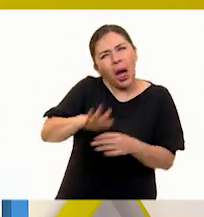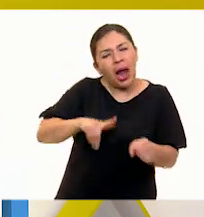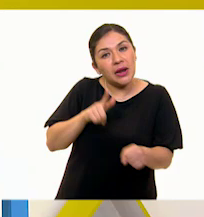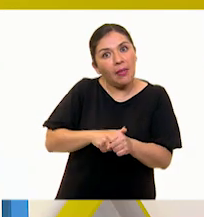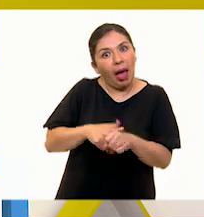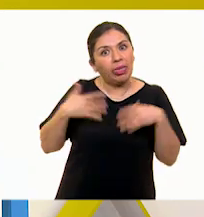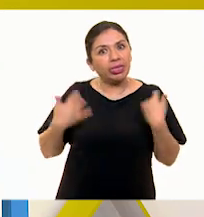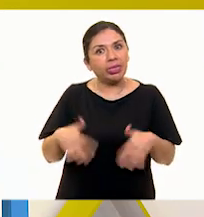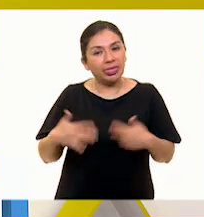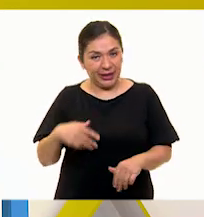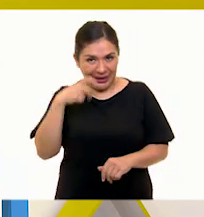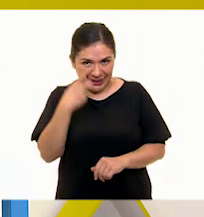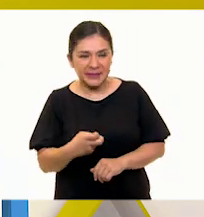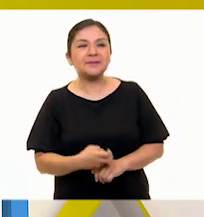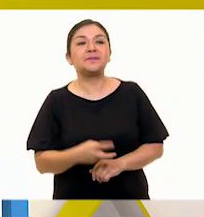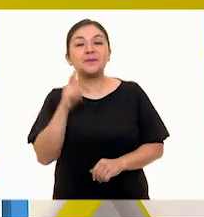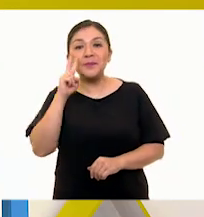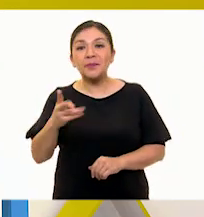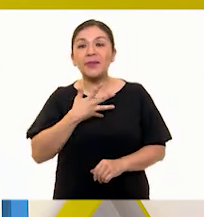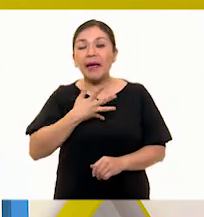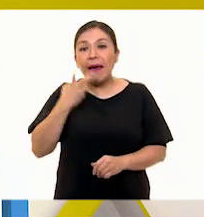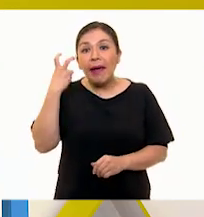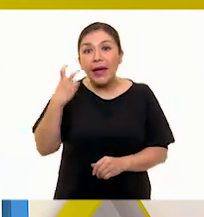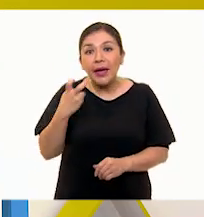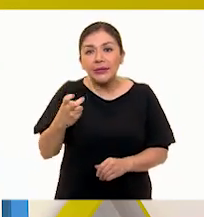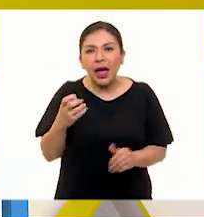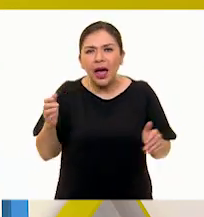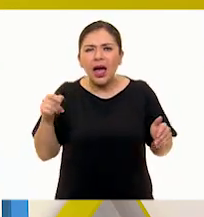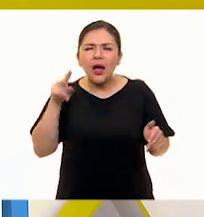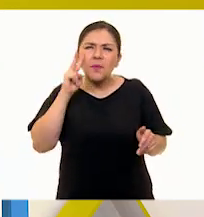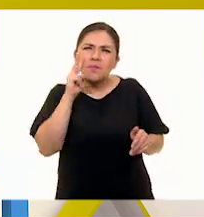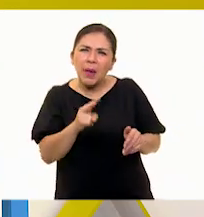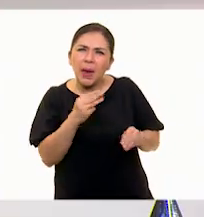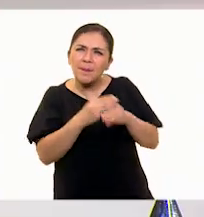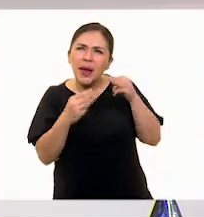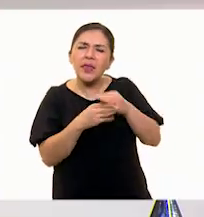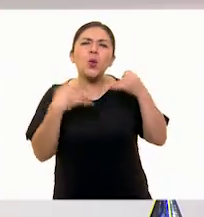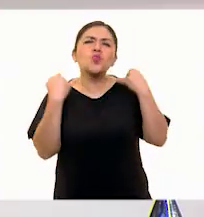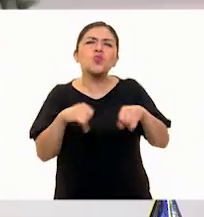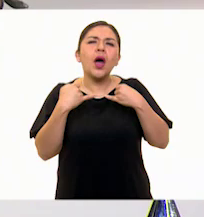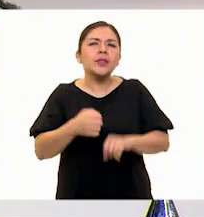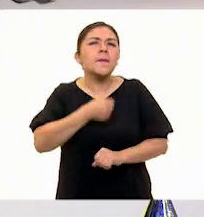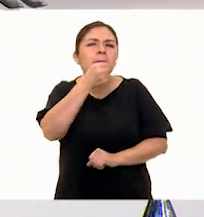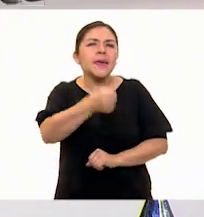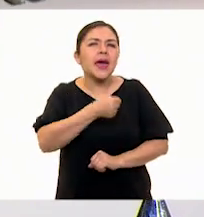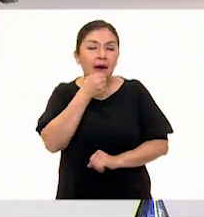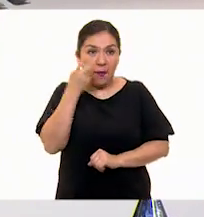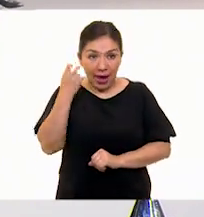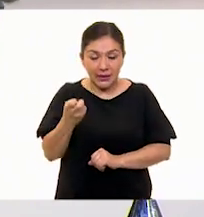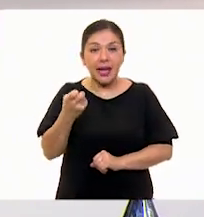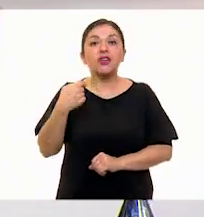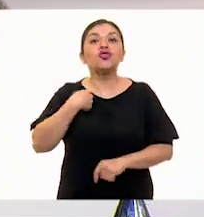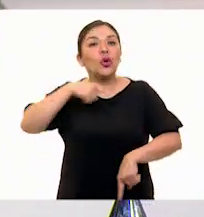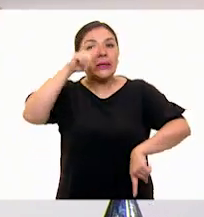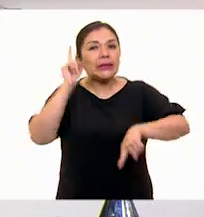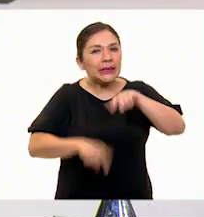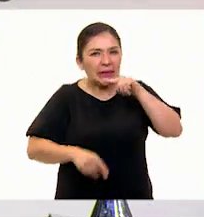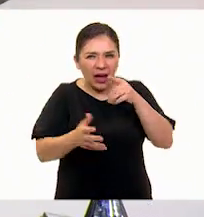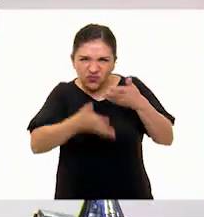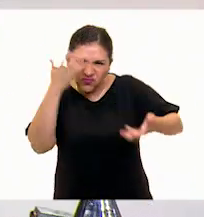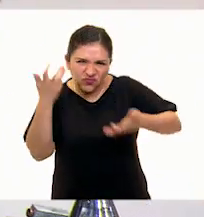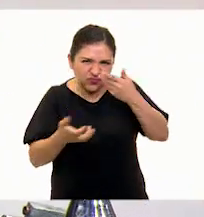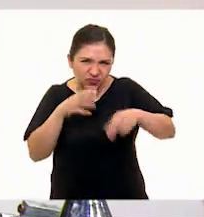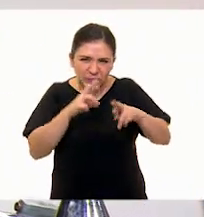bueno, en este caso aquí tenemos este pequeño juguete viejo, lo que vamos a hacer es que lo vamos a desarmar